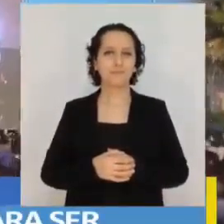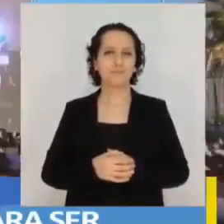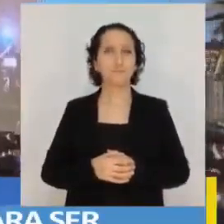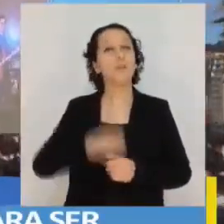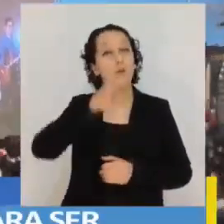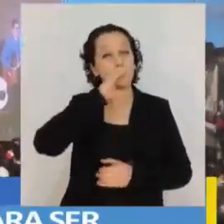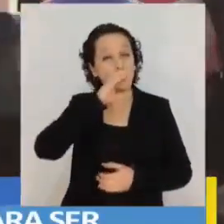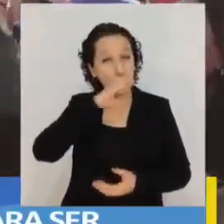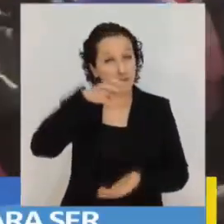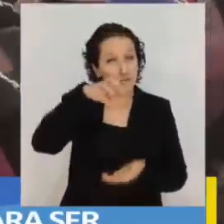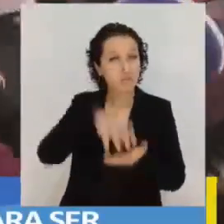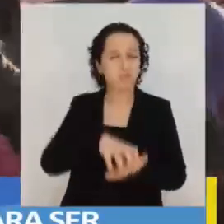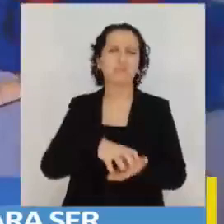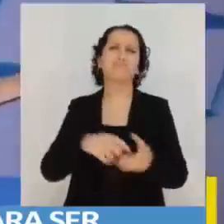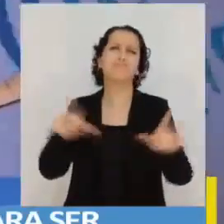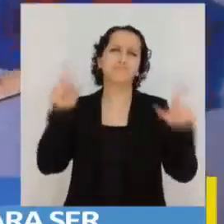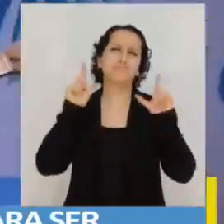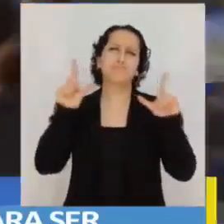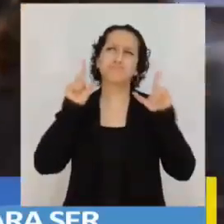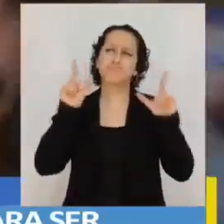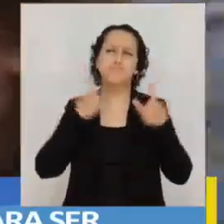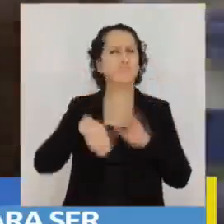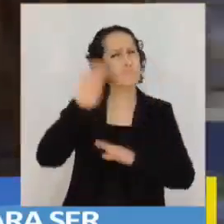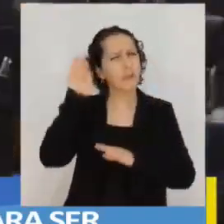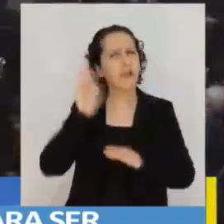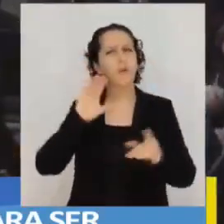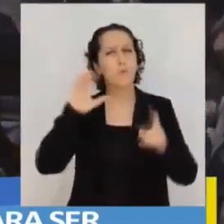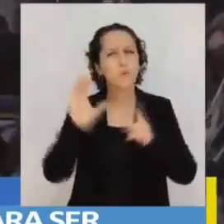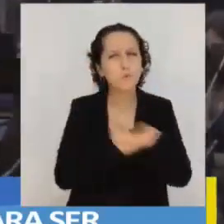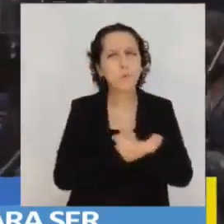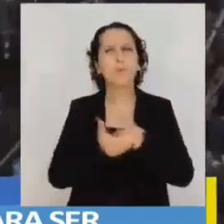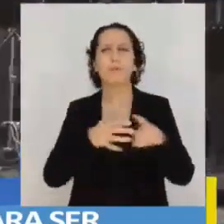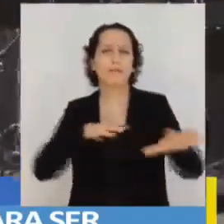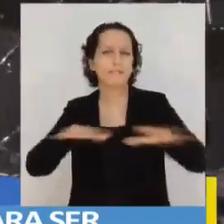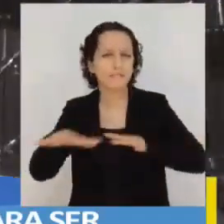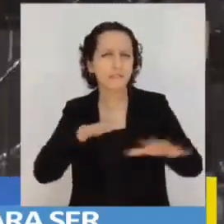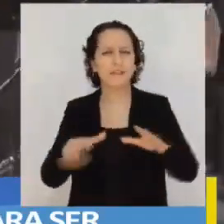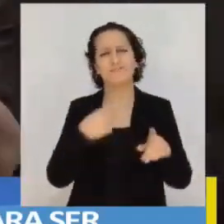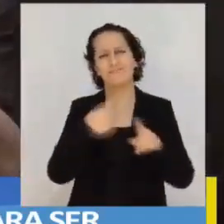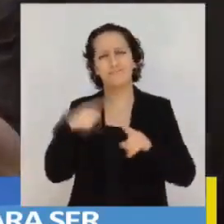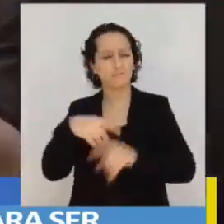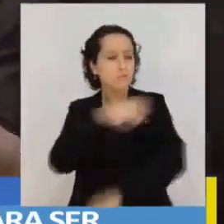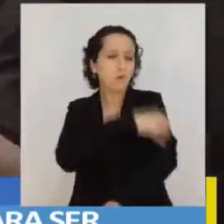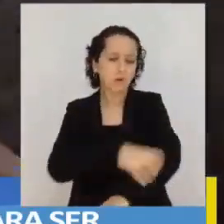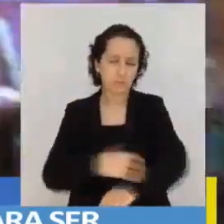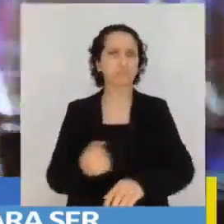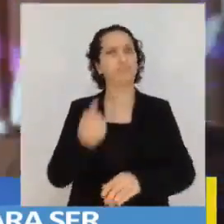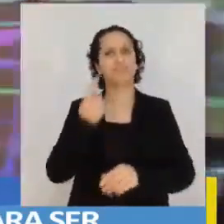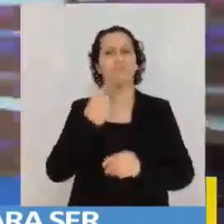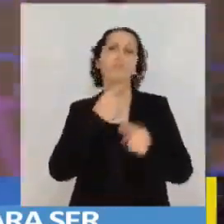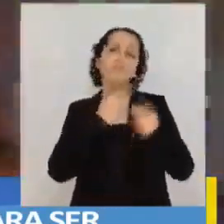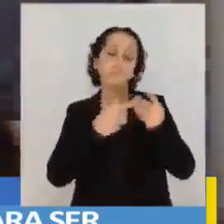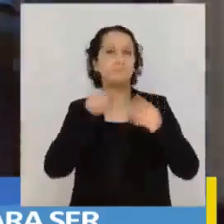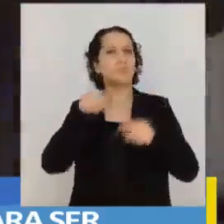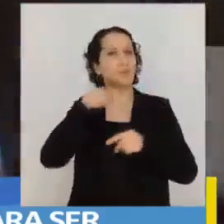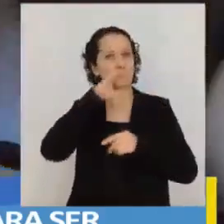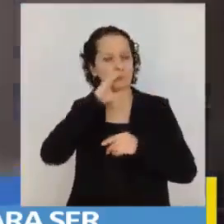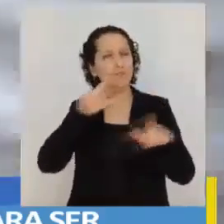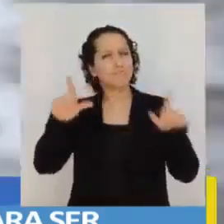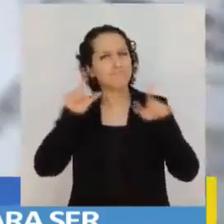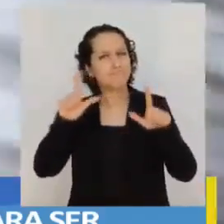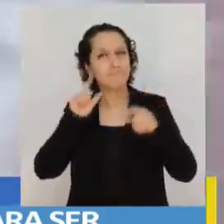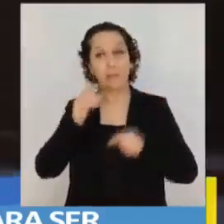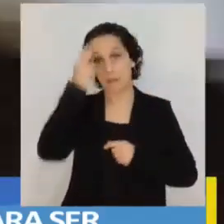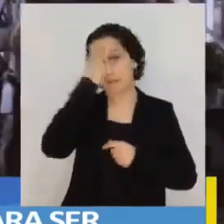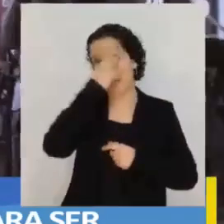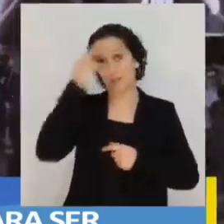La ciudad de Concepción, destacada como una de las urbes culturales más activas de Chile, anunció durante el mes de marzo